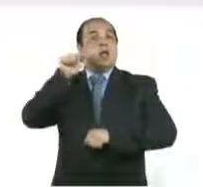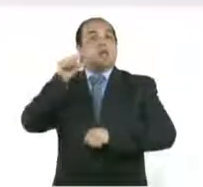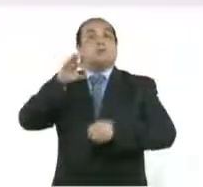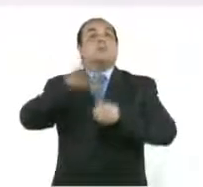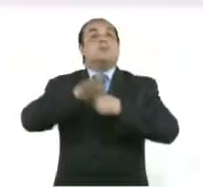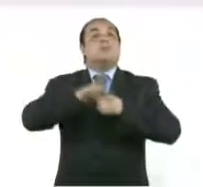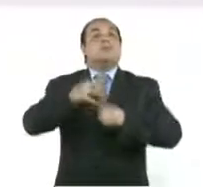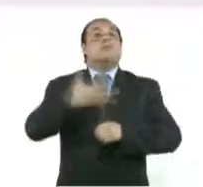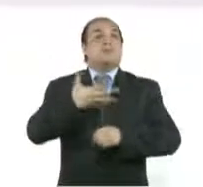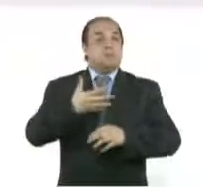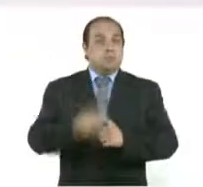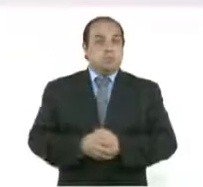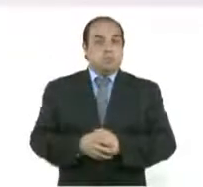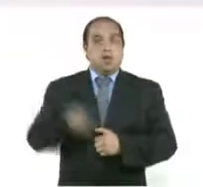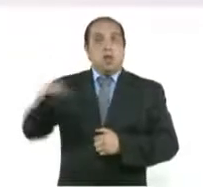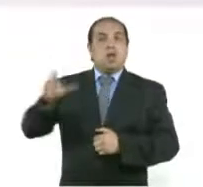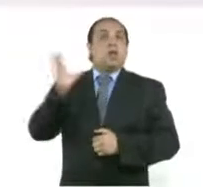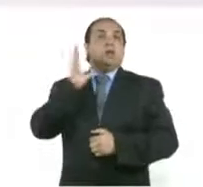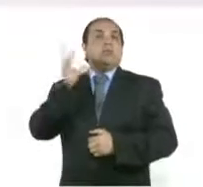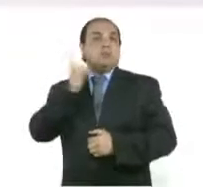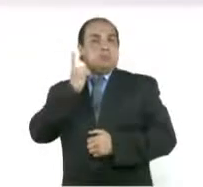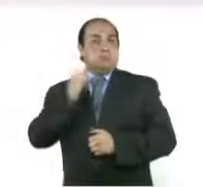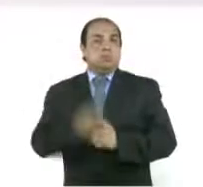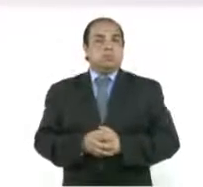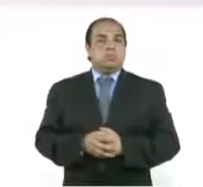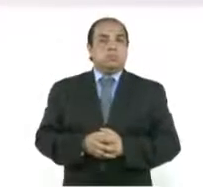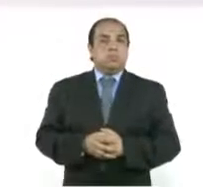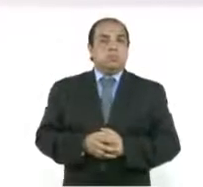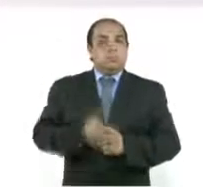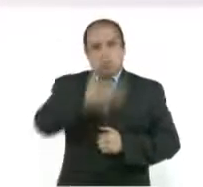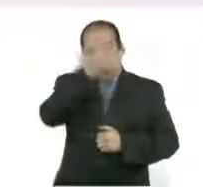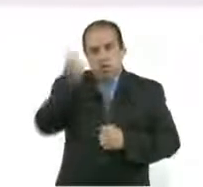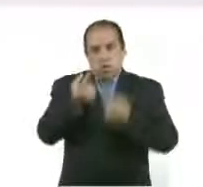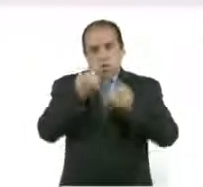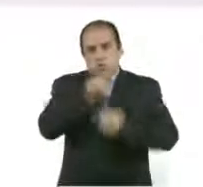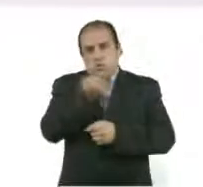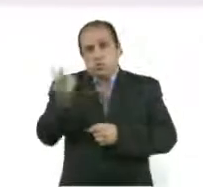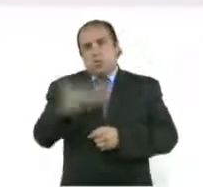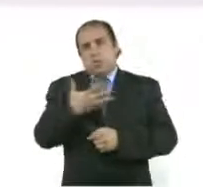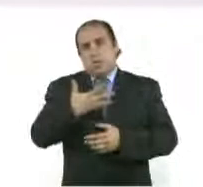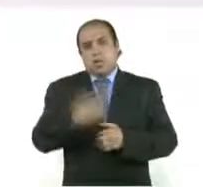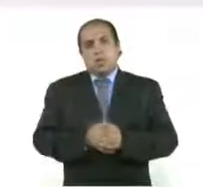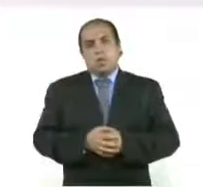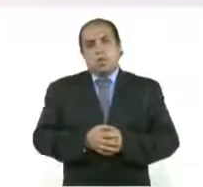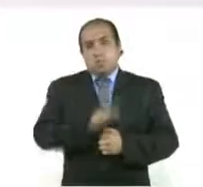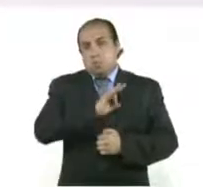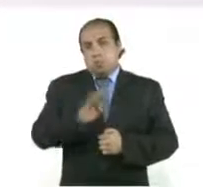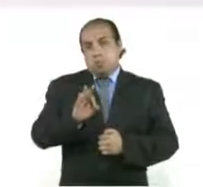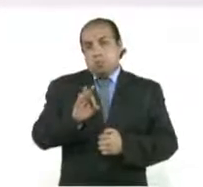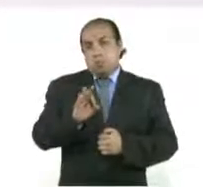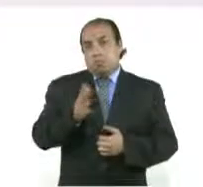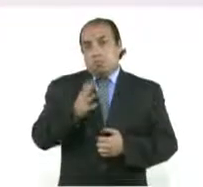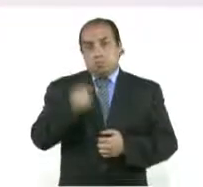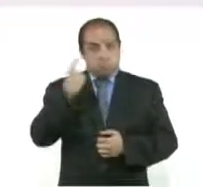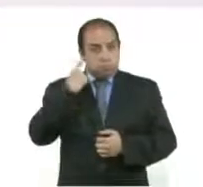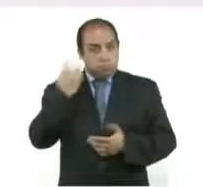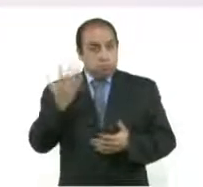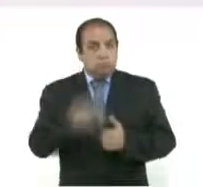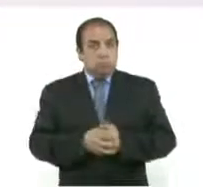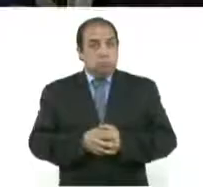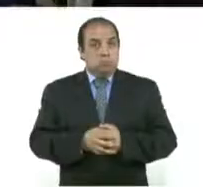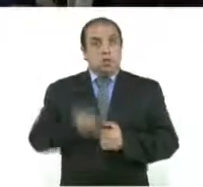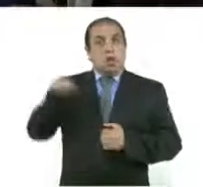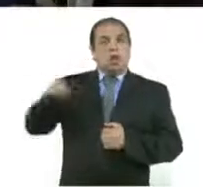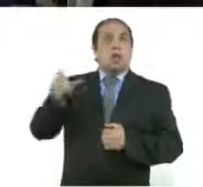una votación en la Cámara de Diputados. No sé si tuvieron algunos de ustedes oportunidad de escucharlo. Bueno, en la